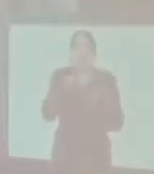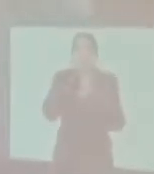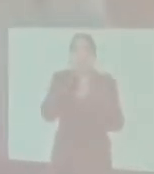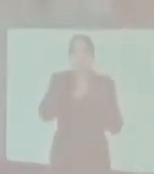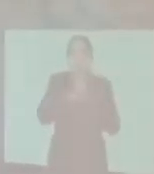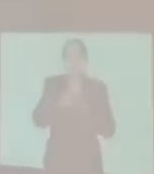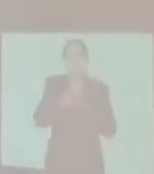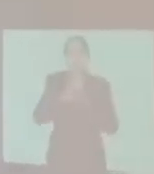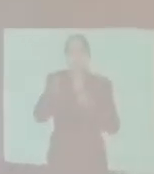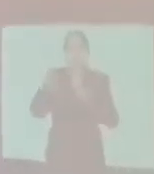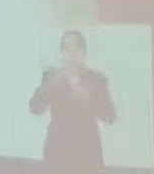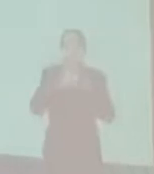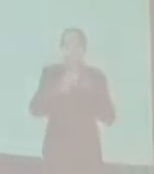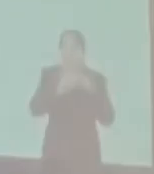un privilegio.